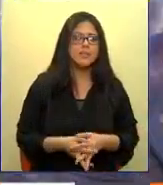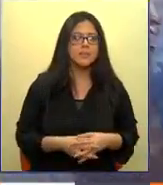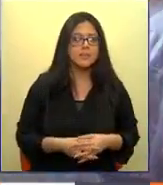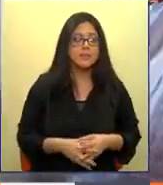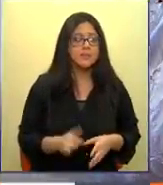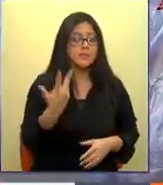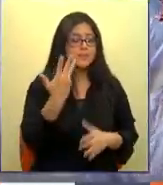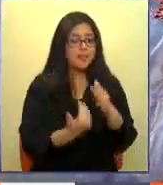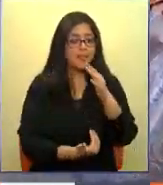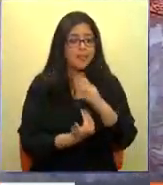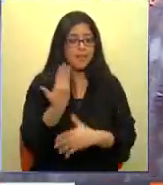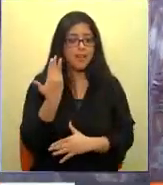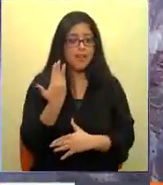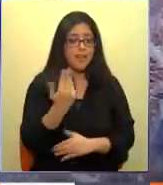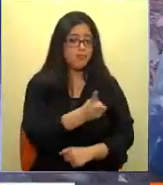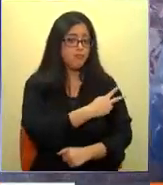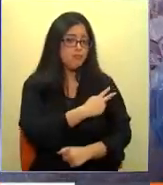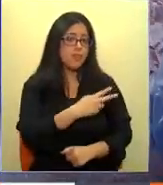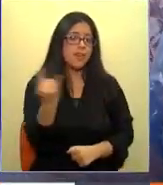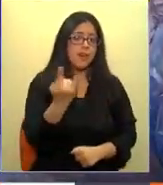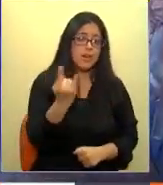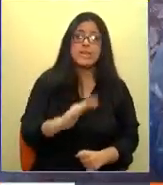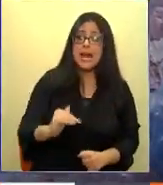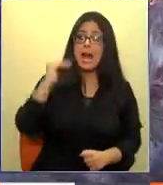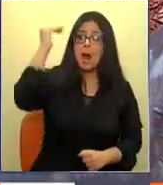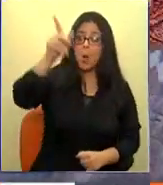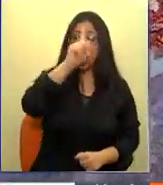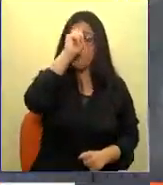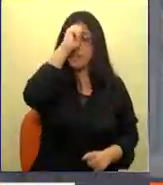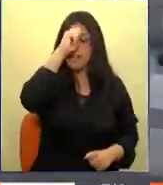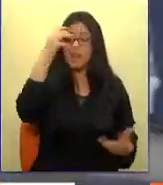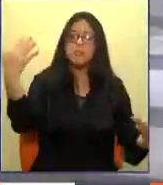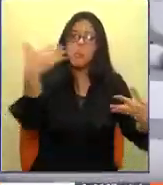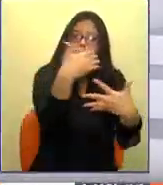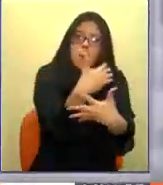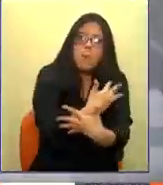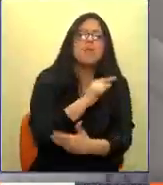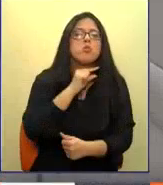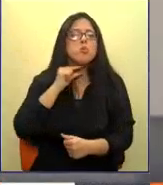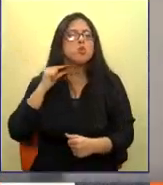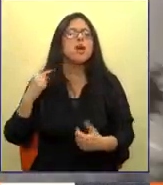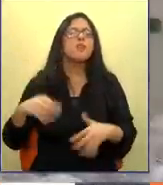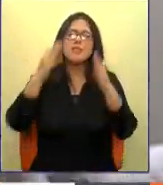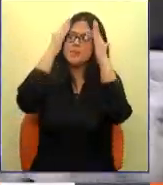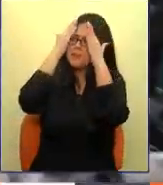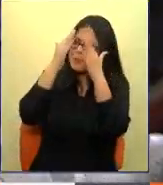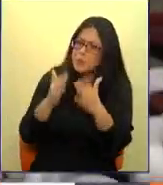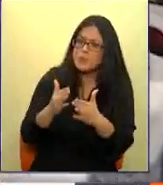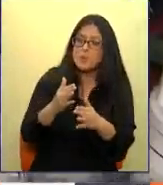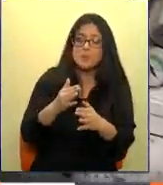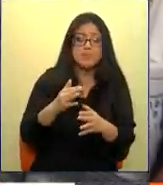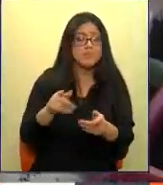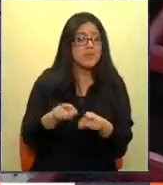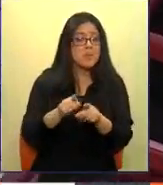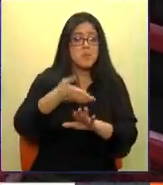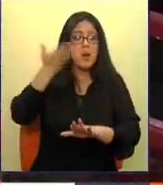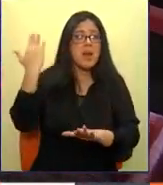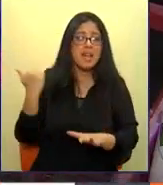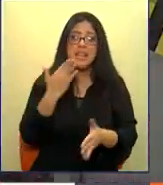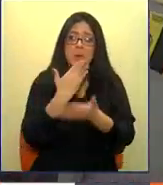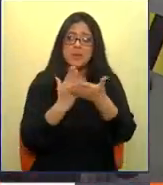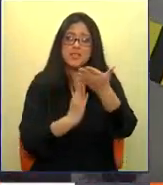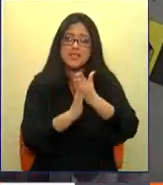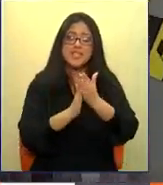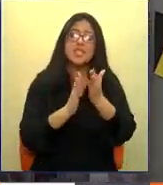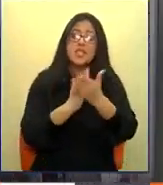9 de la mañana y el jefe de urgencia de adultos del Hospital Padre Hurtado sigue tan atento como hace unas horas, cuando comenzó su